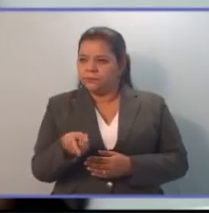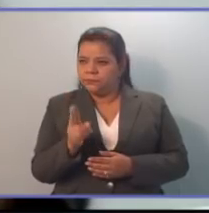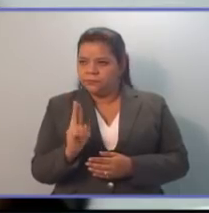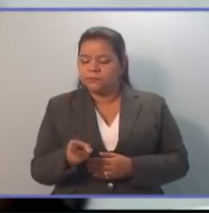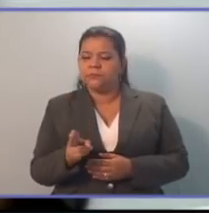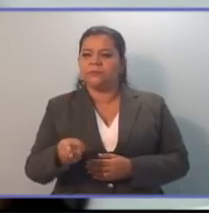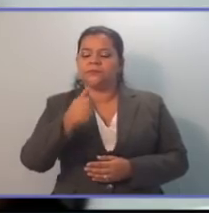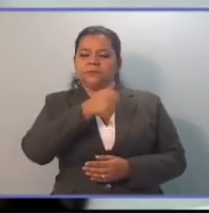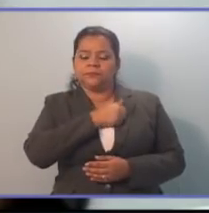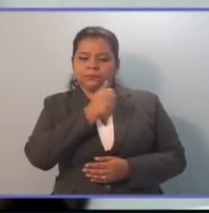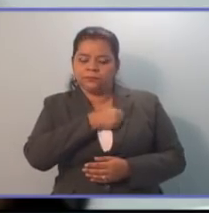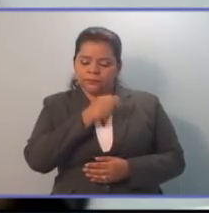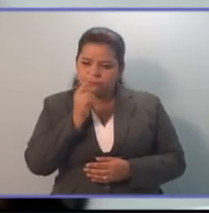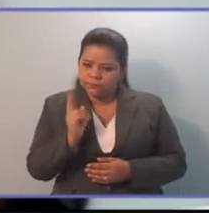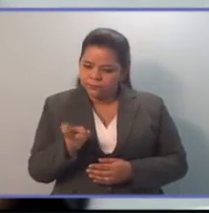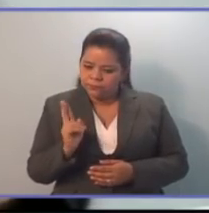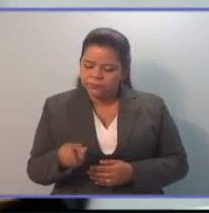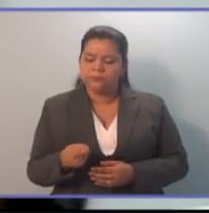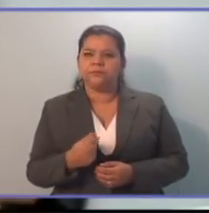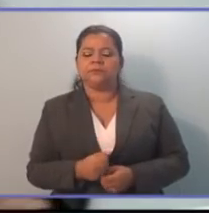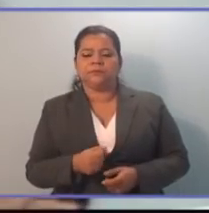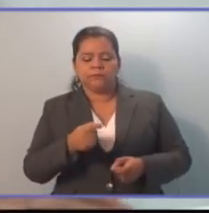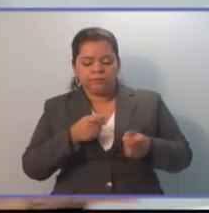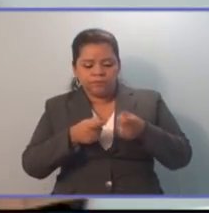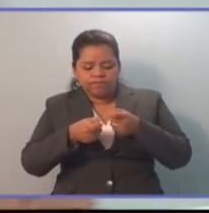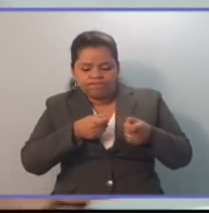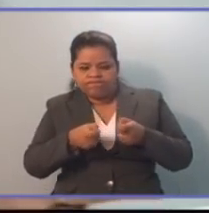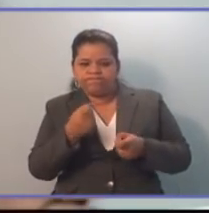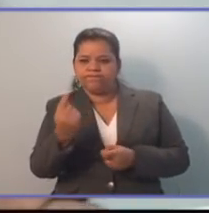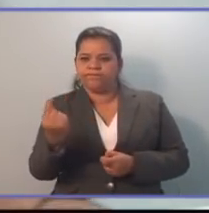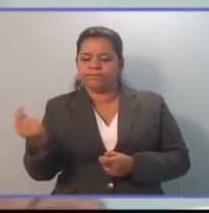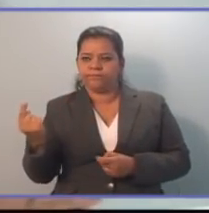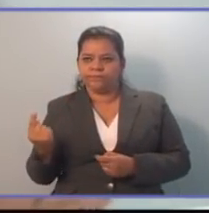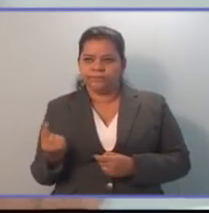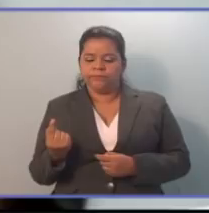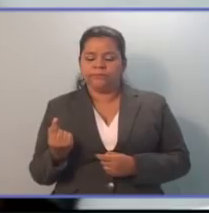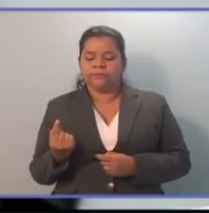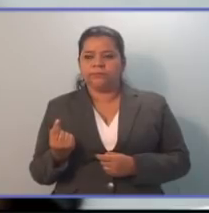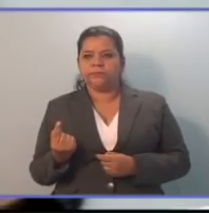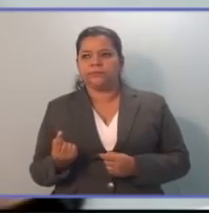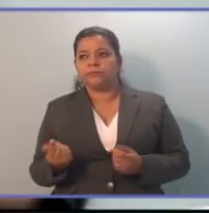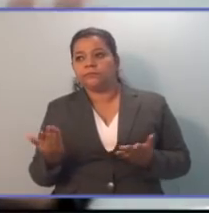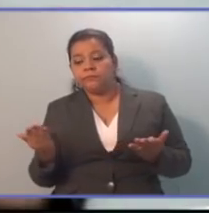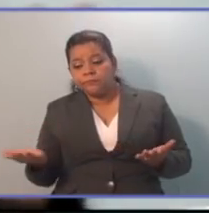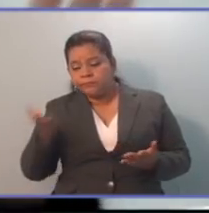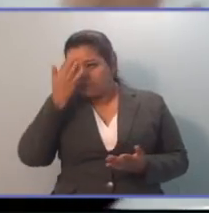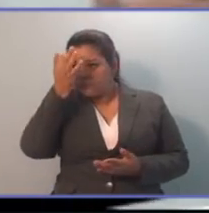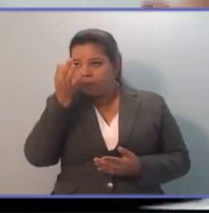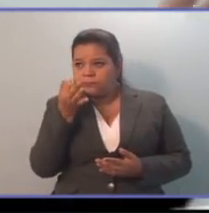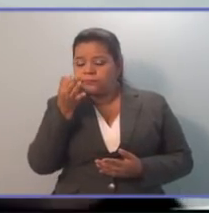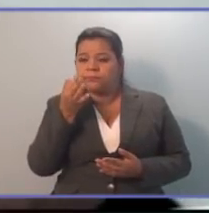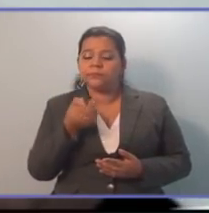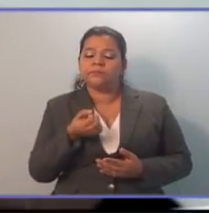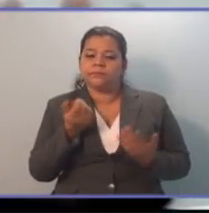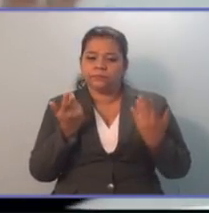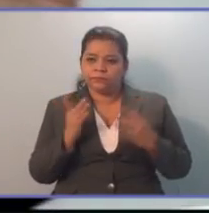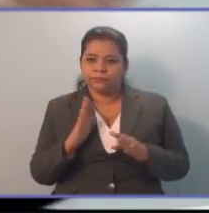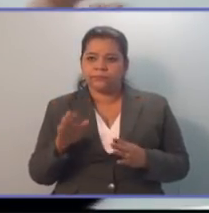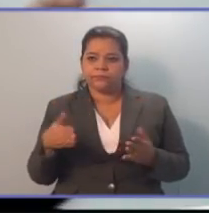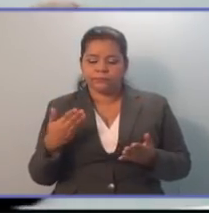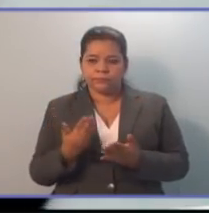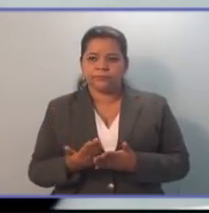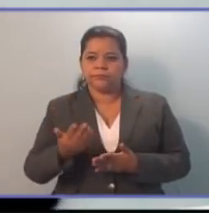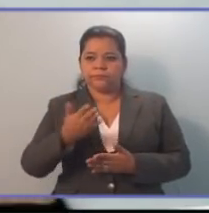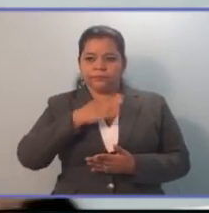rigor, bajo el mismo ojo contralor de una ciudadanía. Así es de que creo yo que por ahí estaría